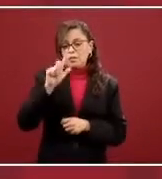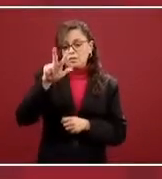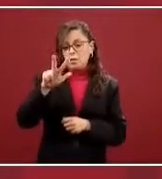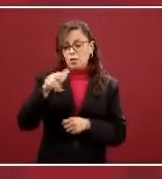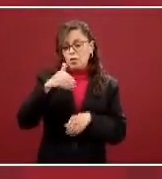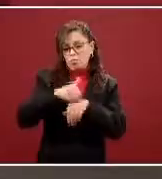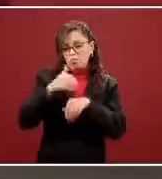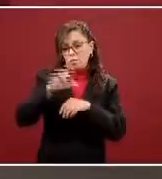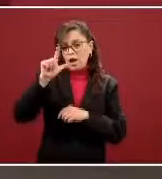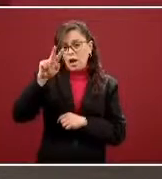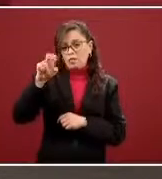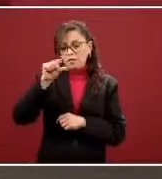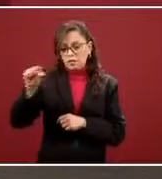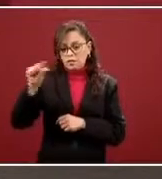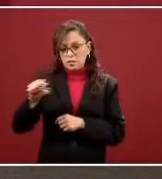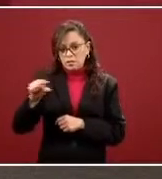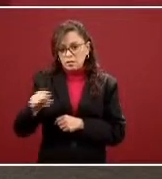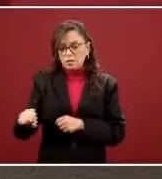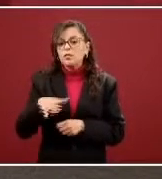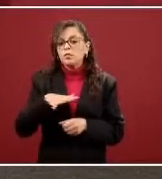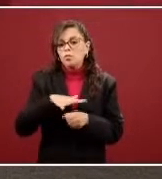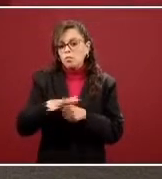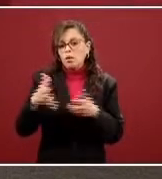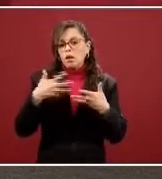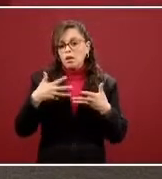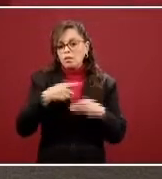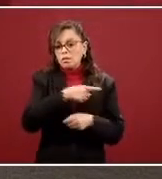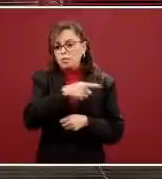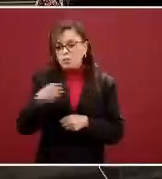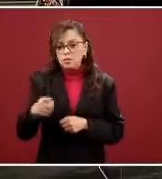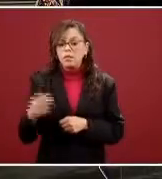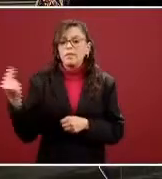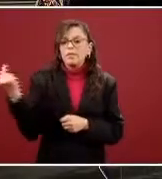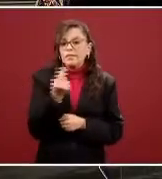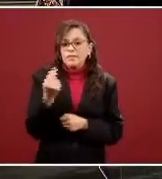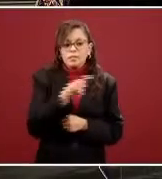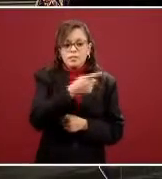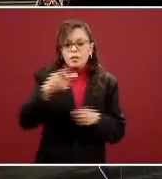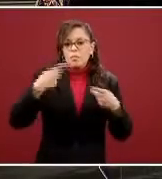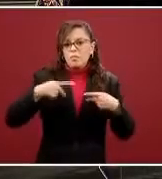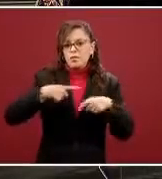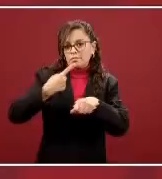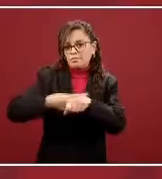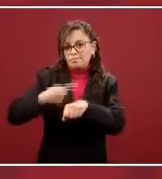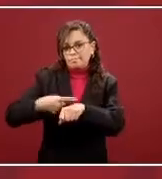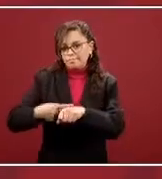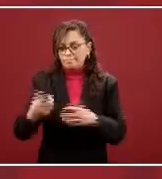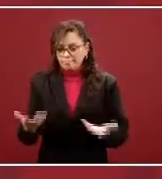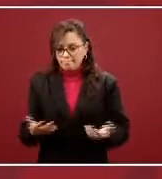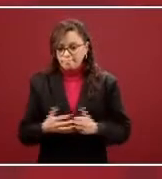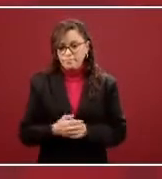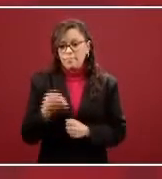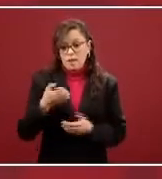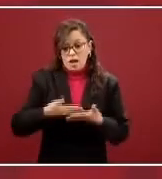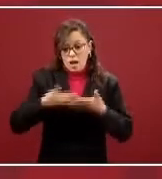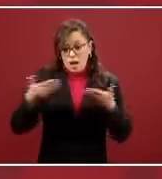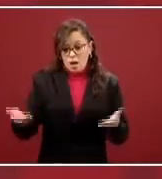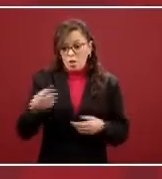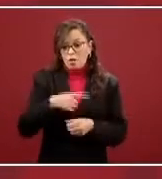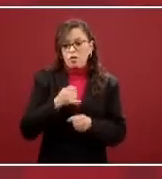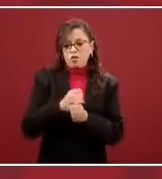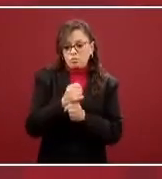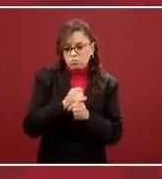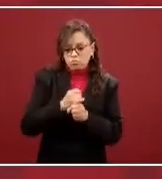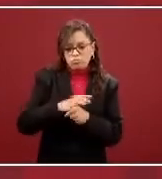estimado qué probabilidad hay de que los pacientes la requieran y en qué dosis. Y eso es lo que estamos ahora, tanto en la investigación de